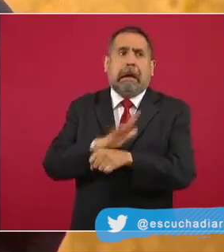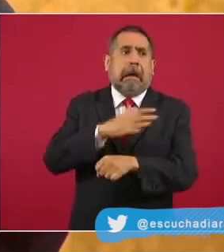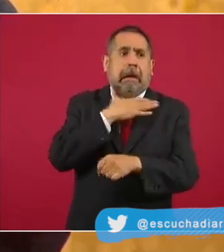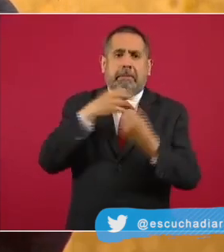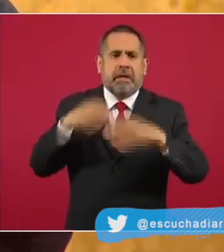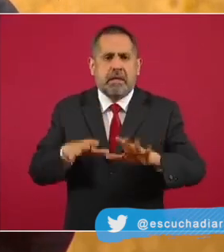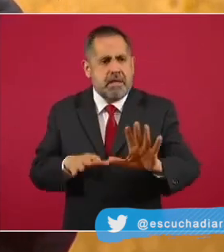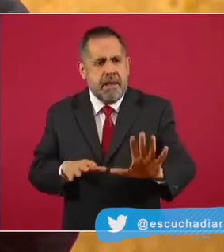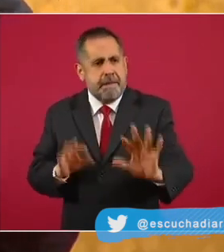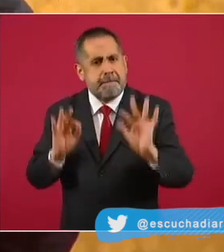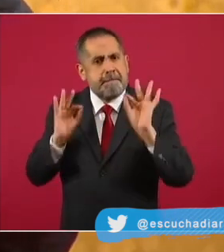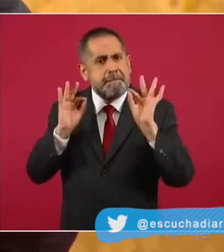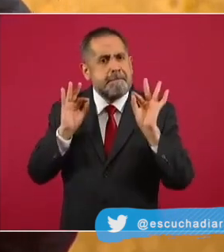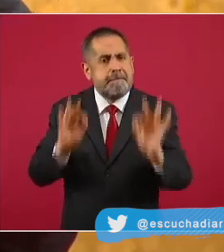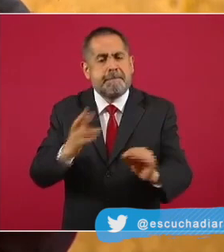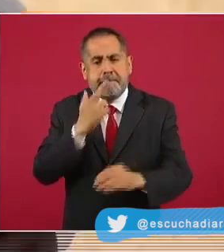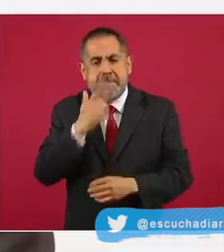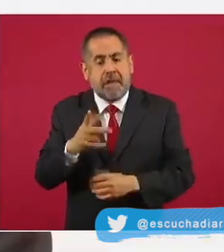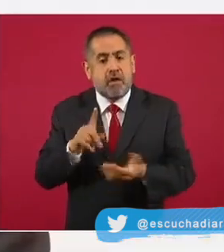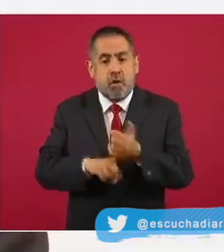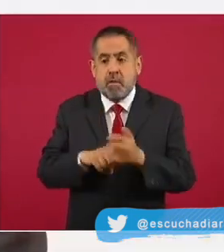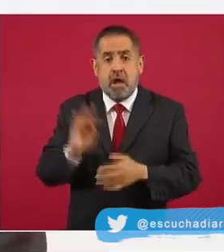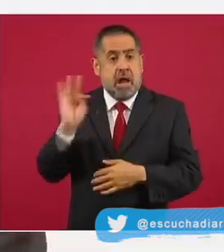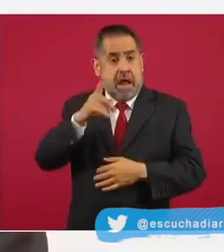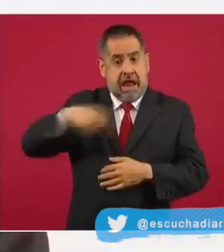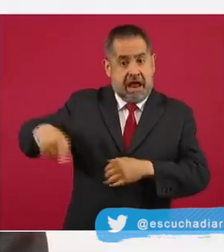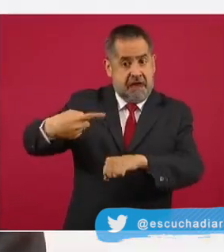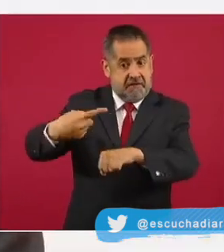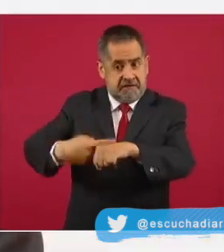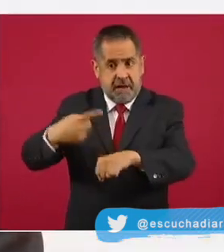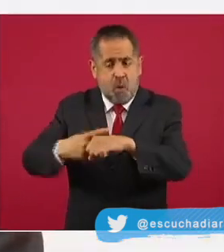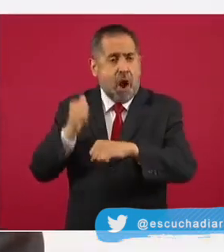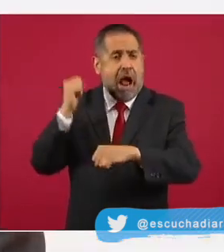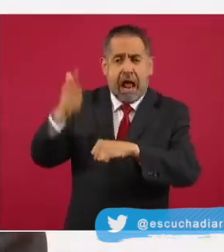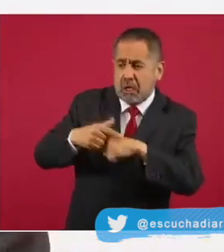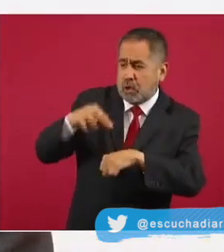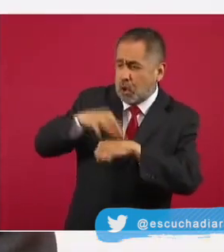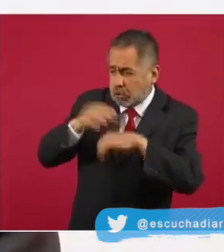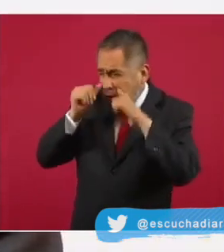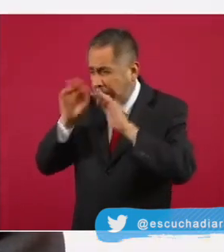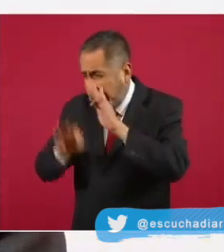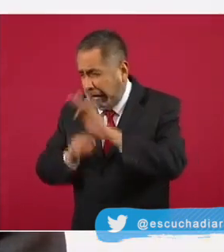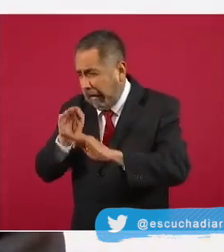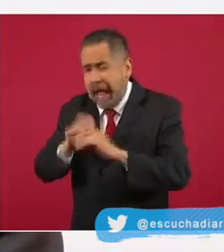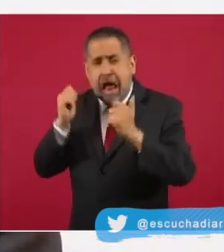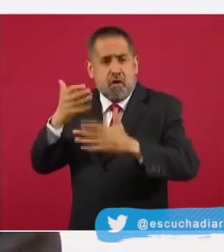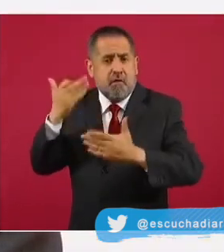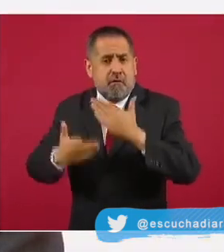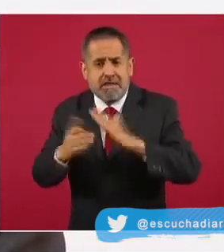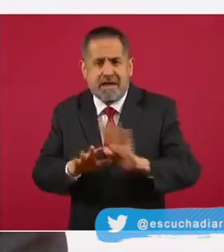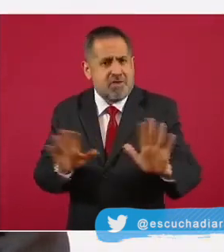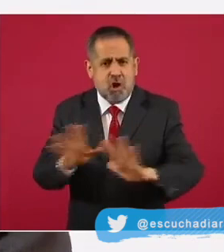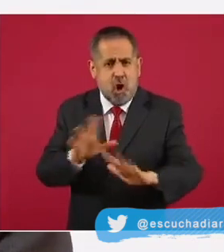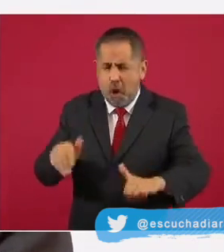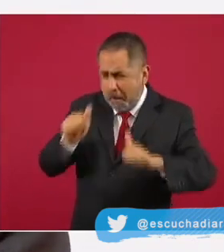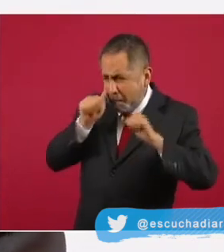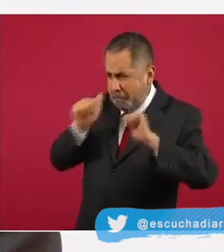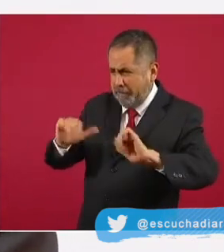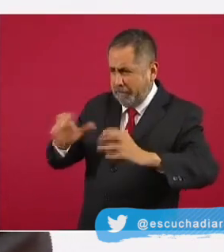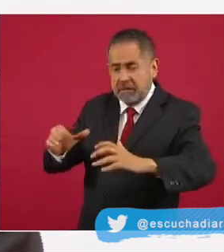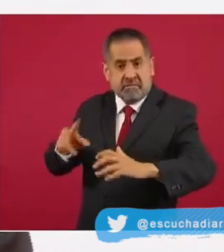Hemos procurado que a ningún enfermo le falte atención médica y hospitalaria y hemos